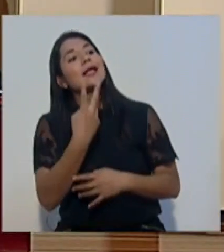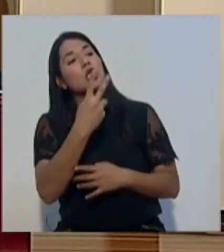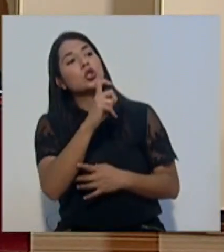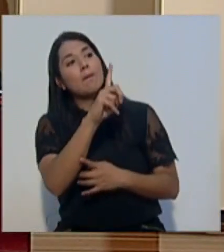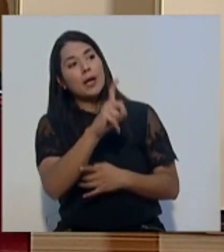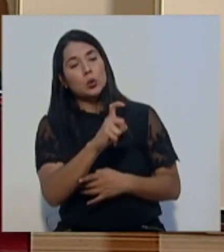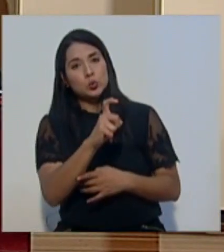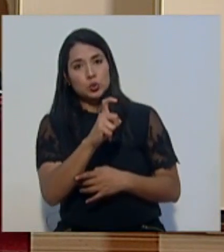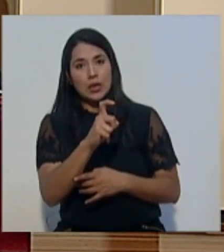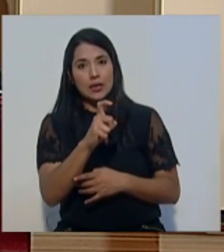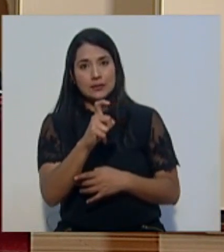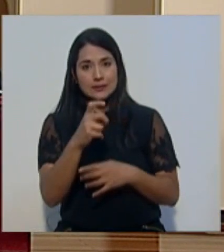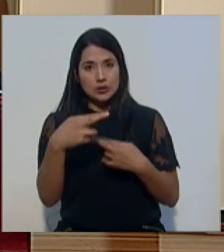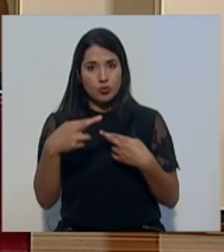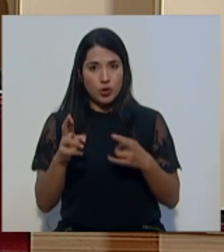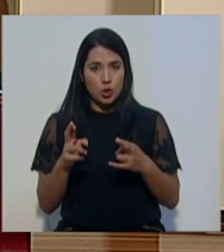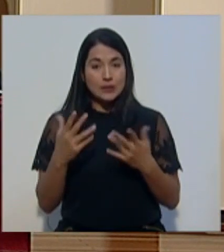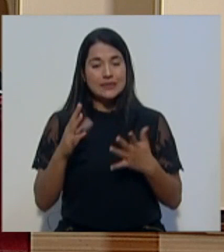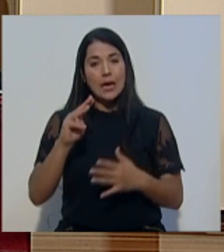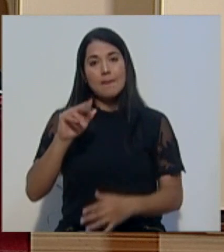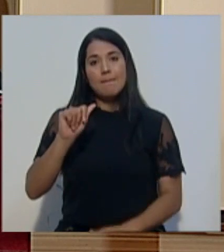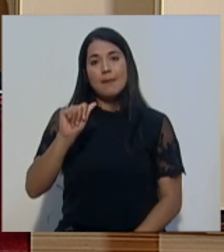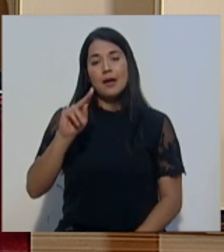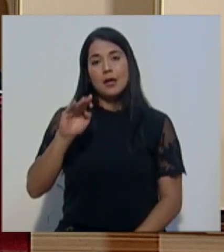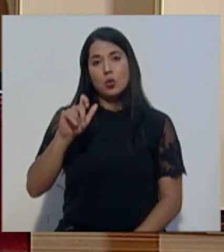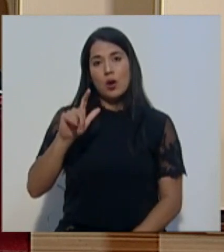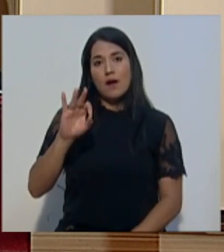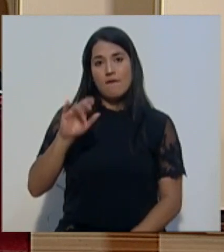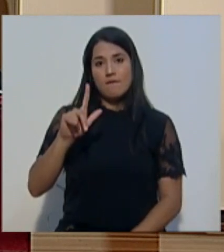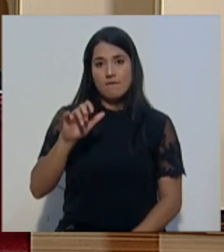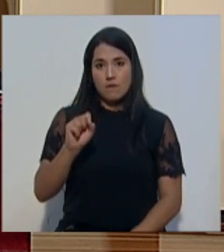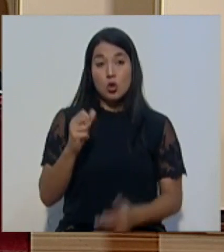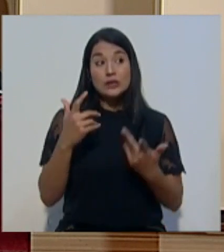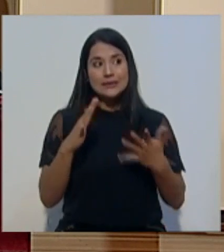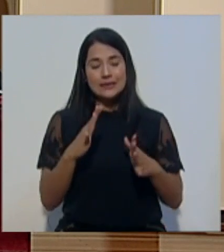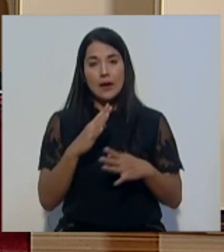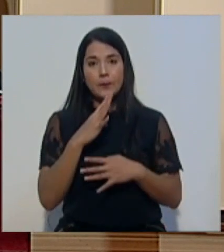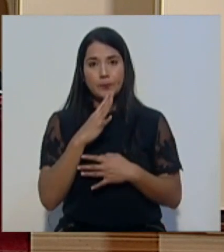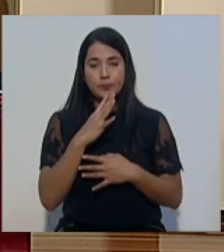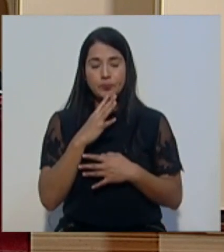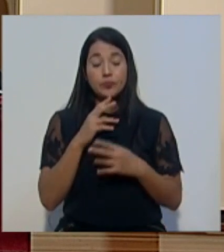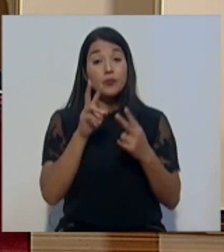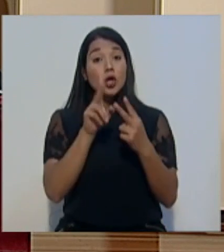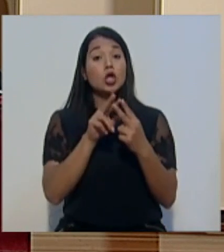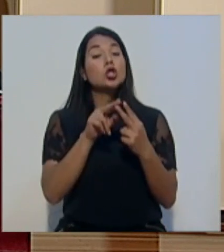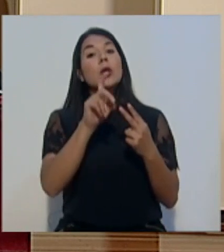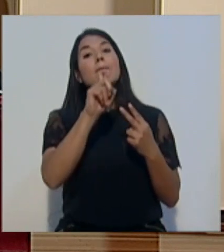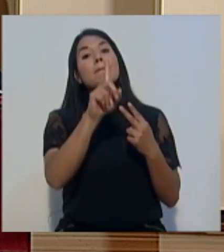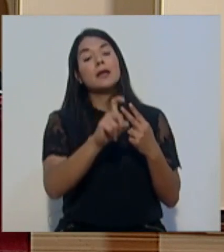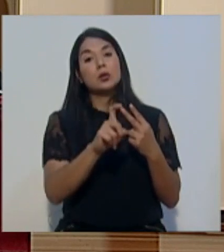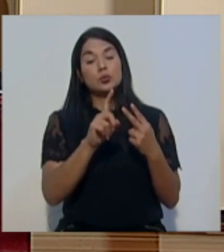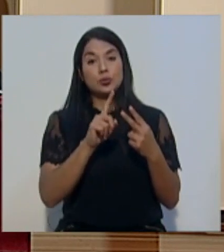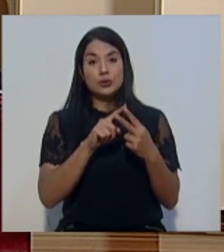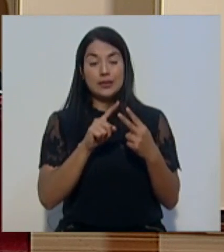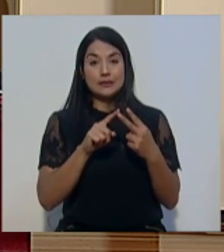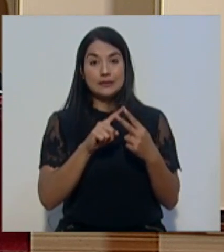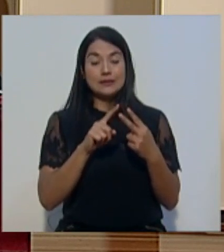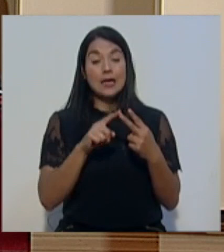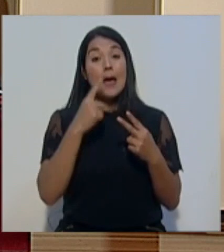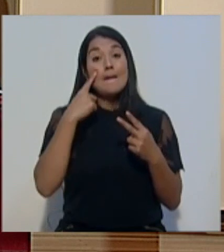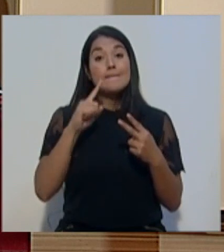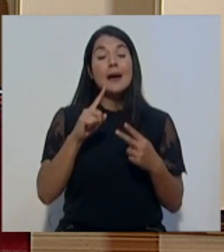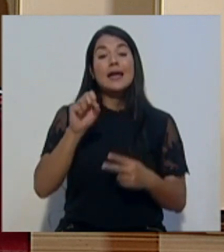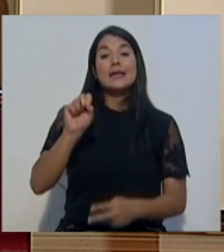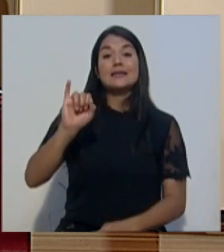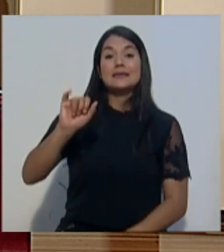los medios regionales. Ya Manuel Flores, también de Medio Regional, hizo uso de la palabra, y estas 2 consultas son para